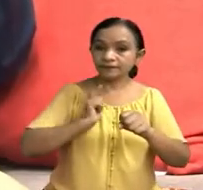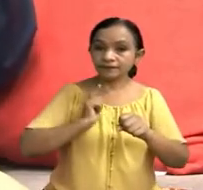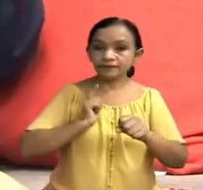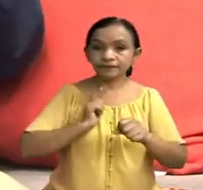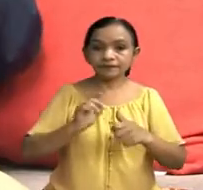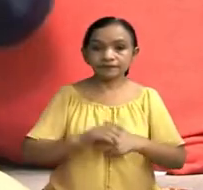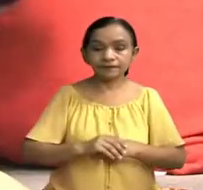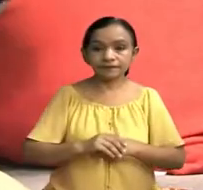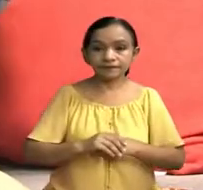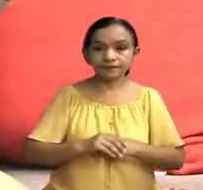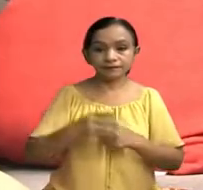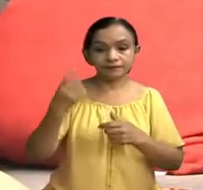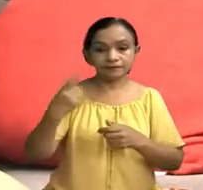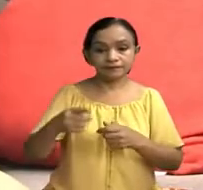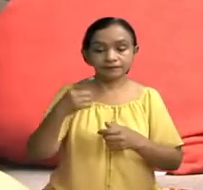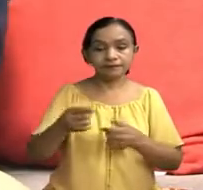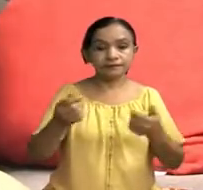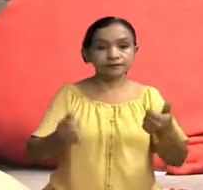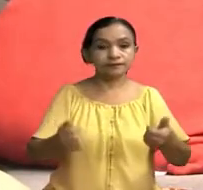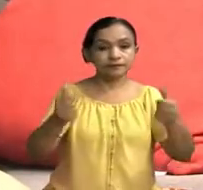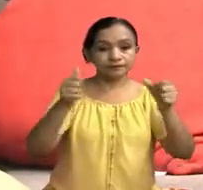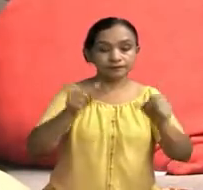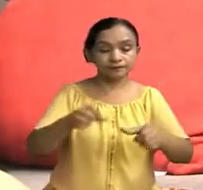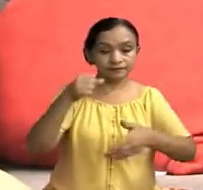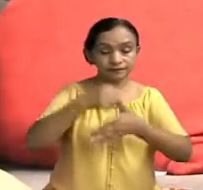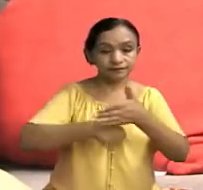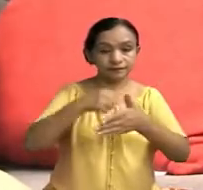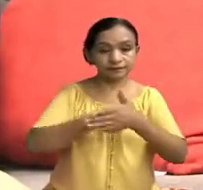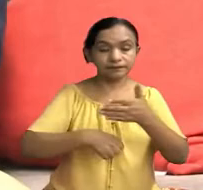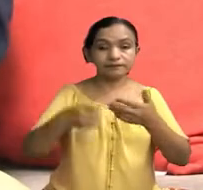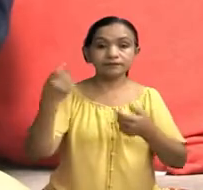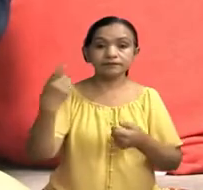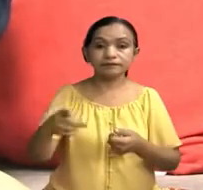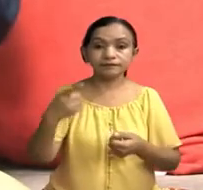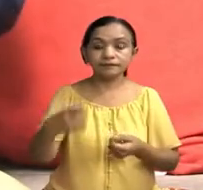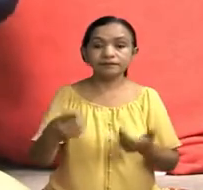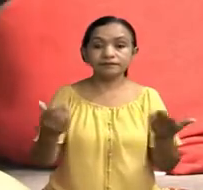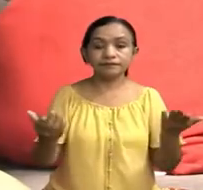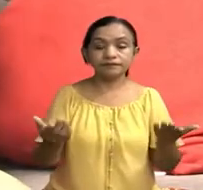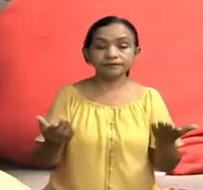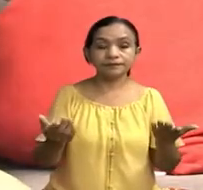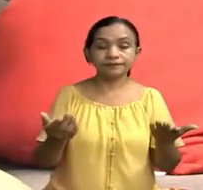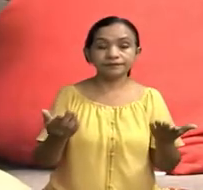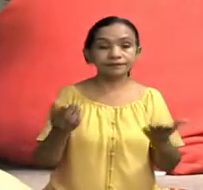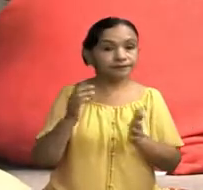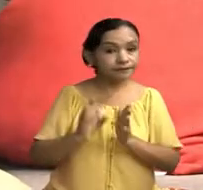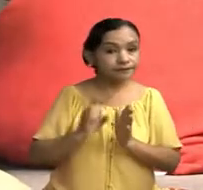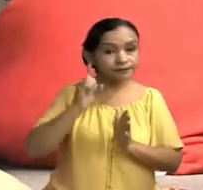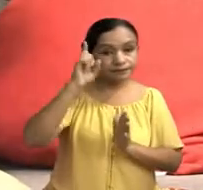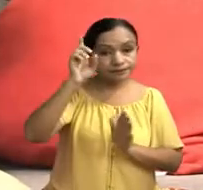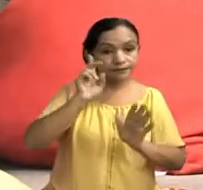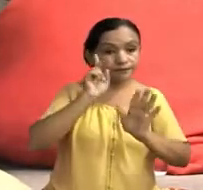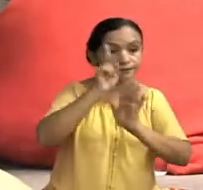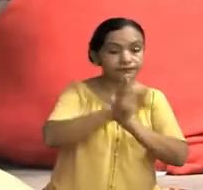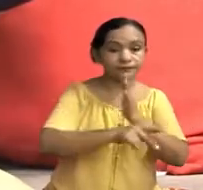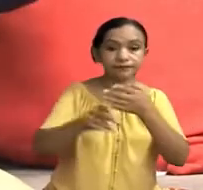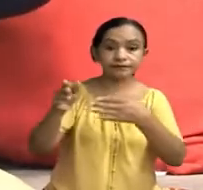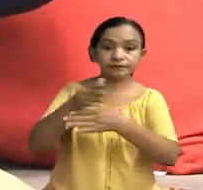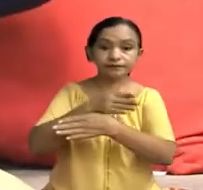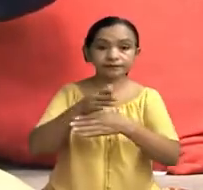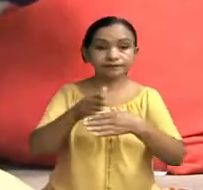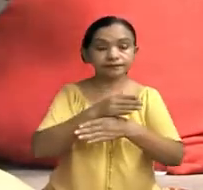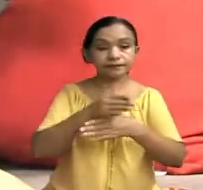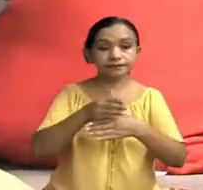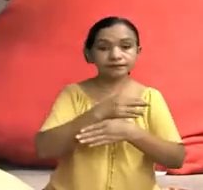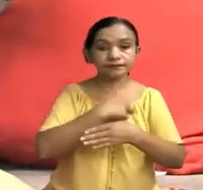nos dejaran el derecho a la autodeterminación, que estamos luchando por ese derecho a la autodeterminación, sí, sí, el progreso de nuestras naciones se hubiera logrado desde el siglo XIX, el